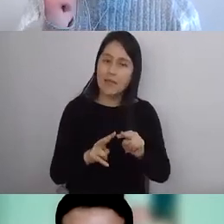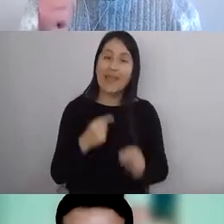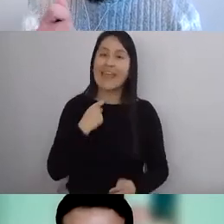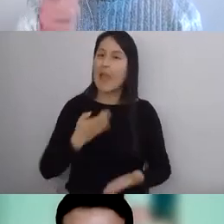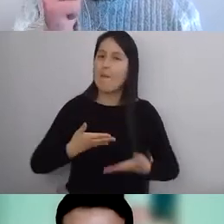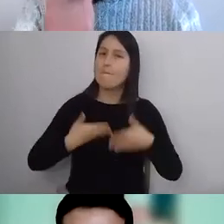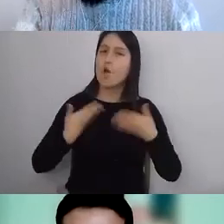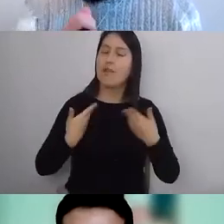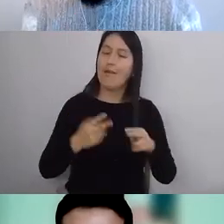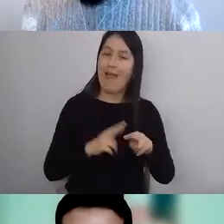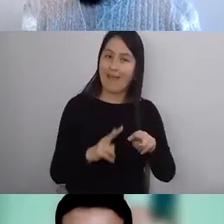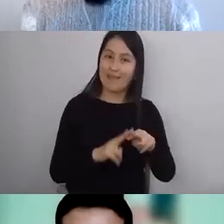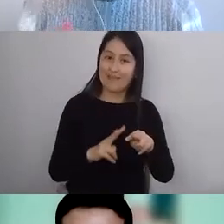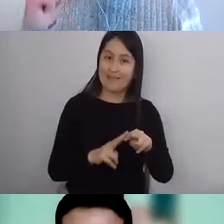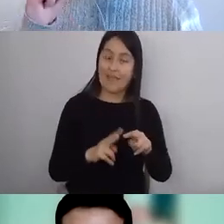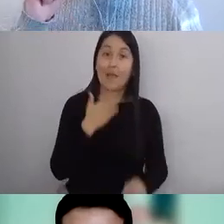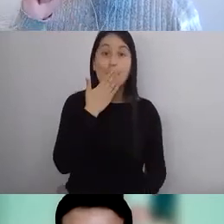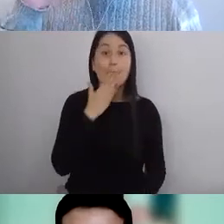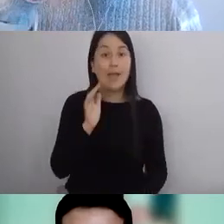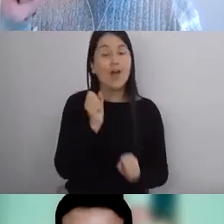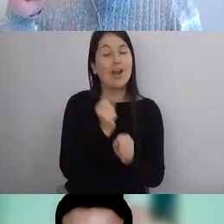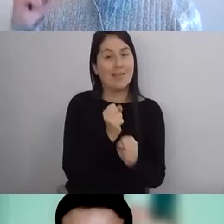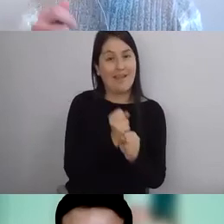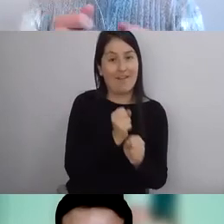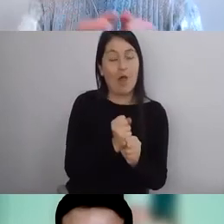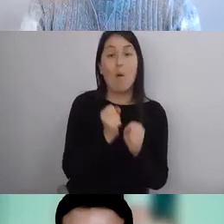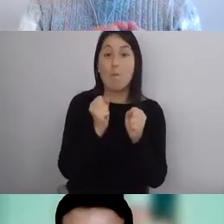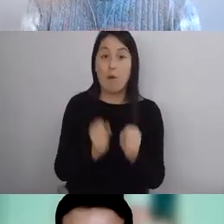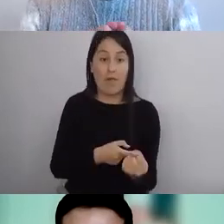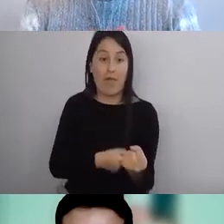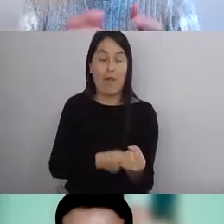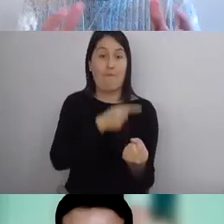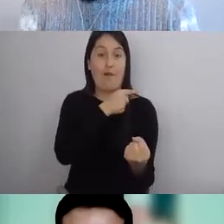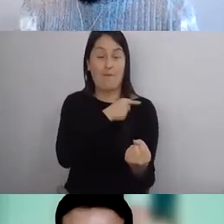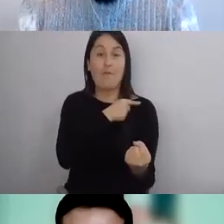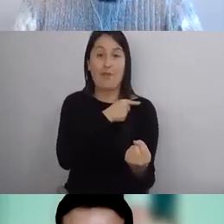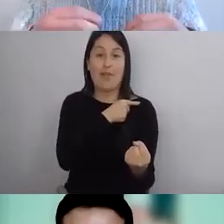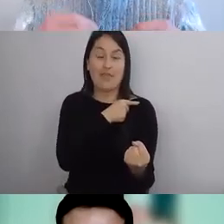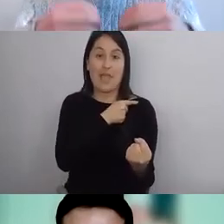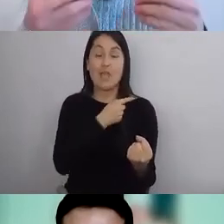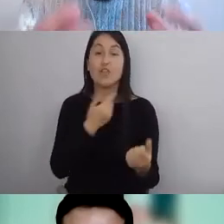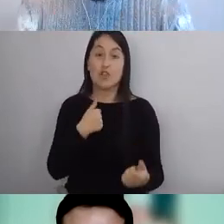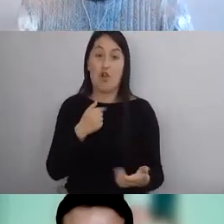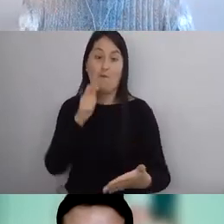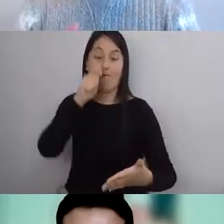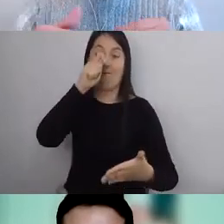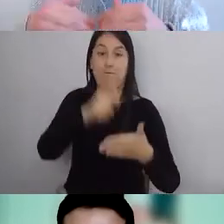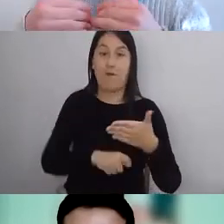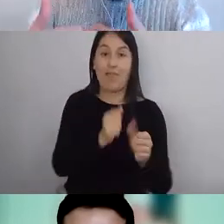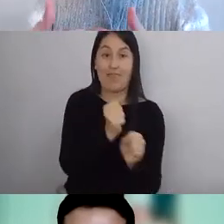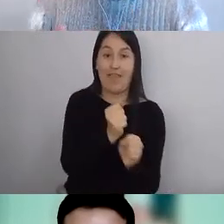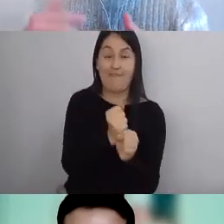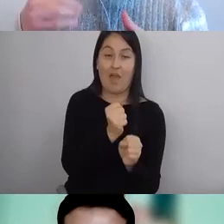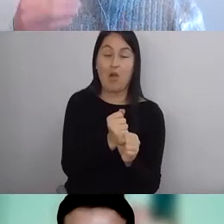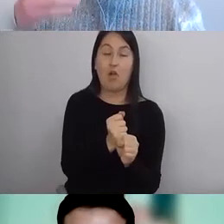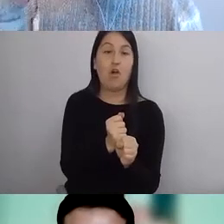vamos a desempeñar un mejor trabajo. Va a poder potenciar de que cuando vaya a postular un trabajo y quizás que tenga más probabilidad de quedar, y cuando ya